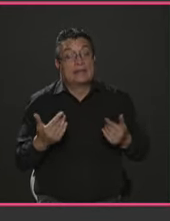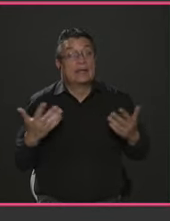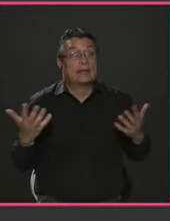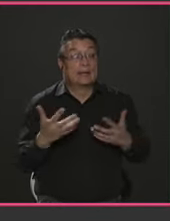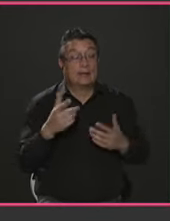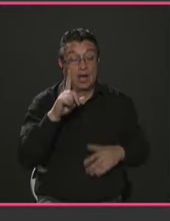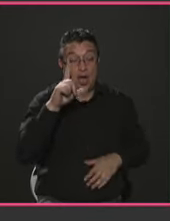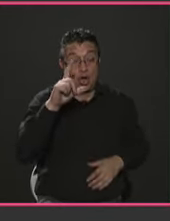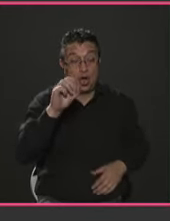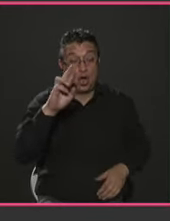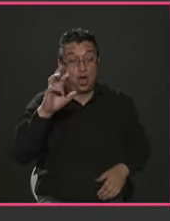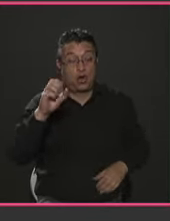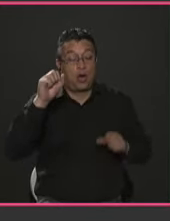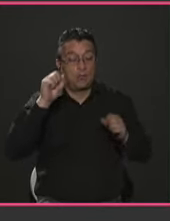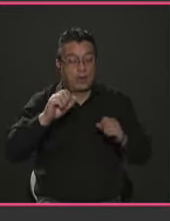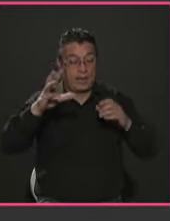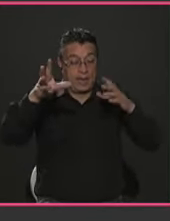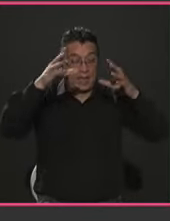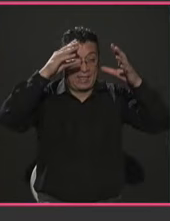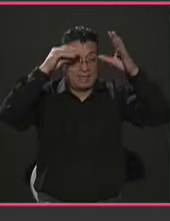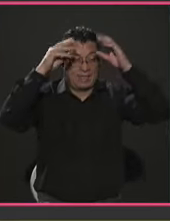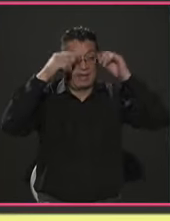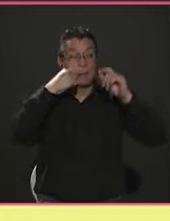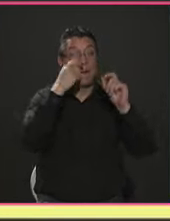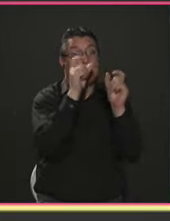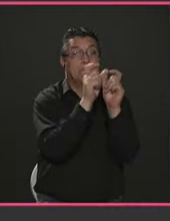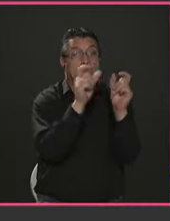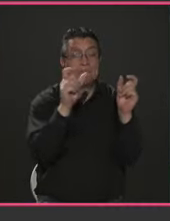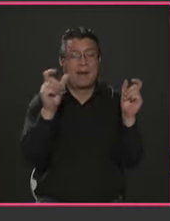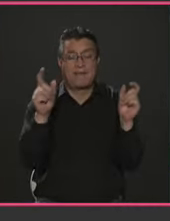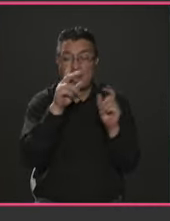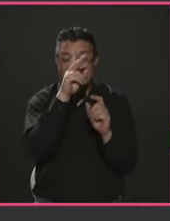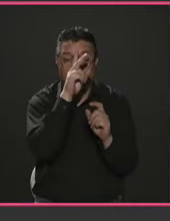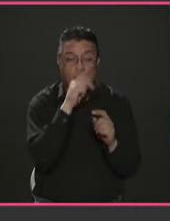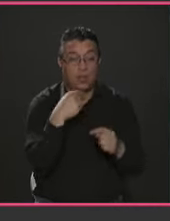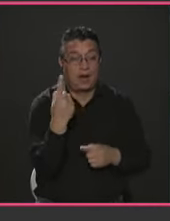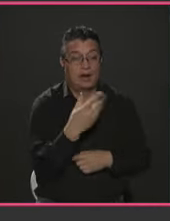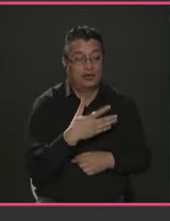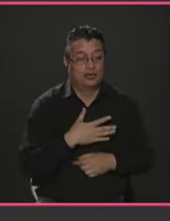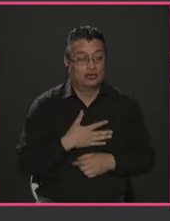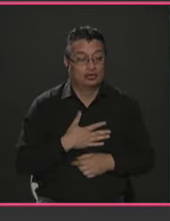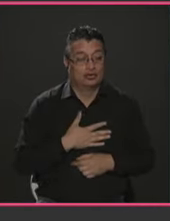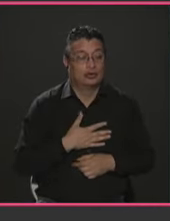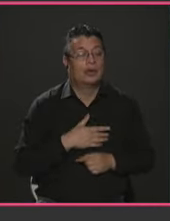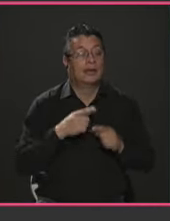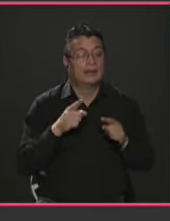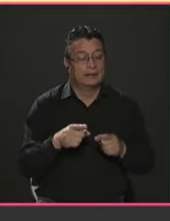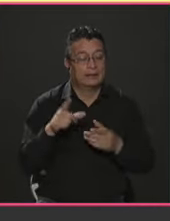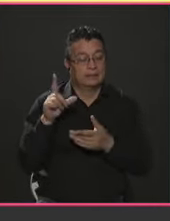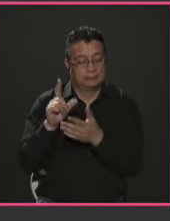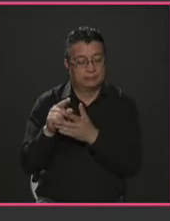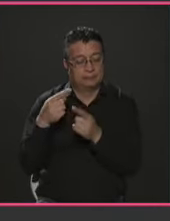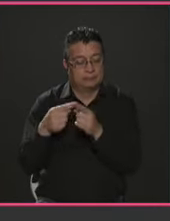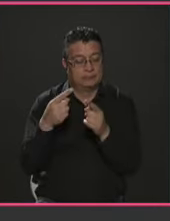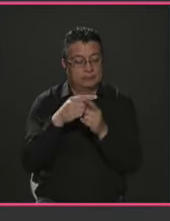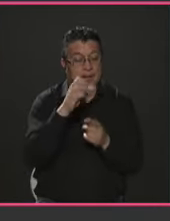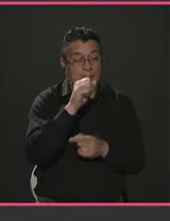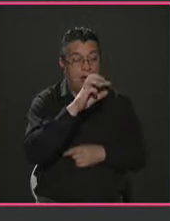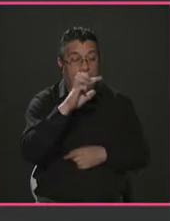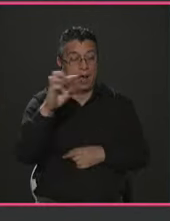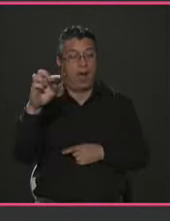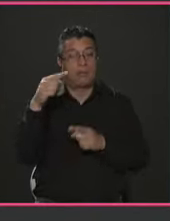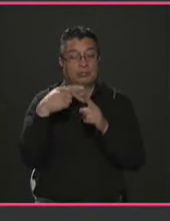lorito sea capaz de comprender palabra por palabra tal como lo hicimos Nosotros en eso da lugar a un montón de aplicaciones en lorito